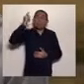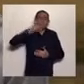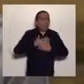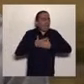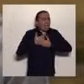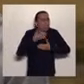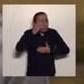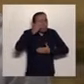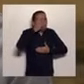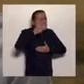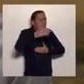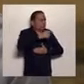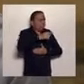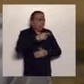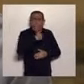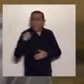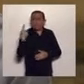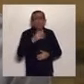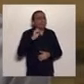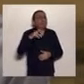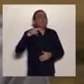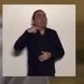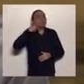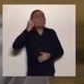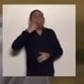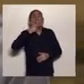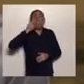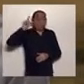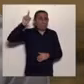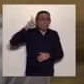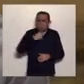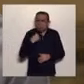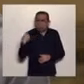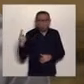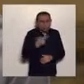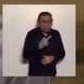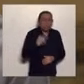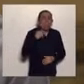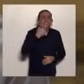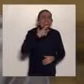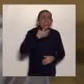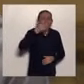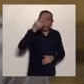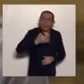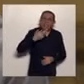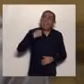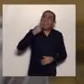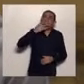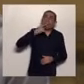Padre. Quiso que nos llamáramos hijos de Dios. Y nosotros lo somos